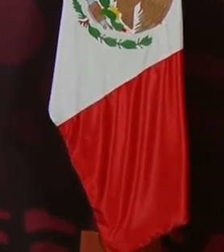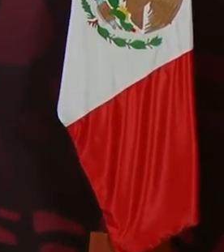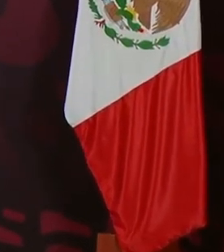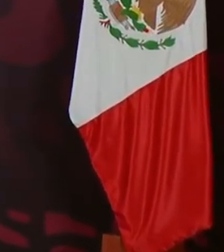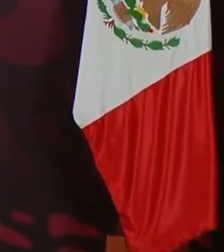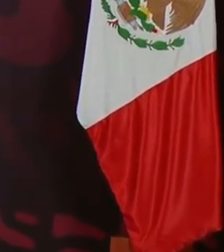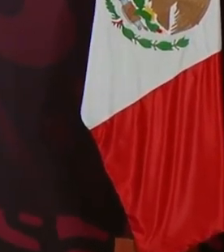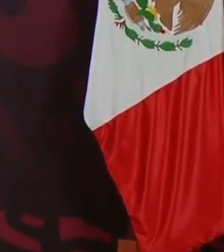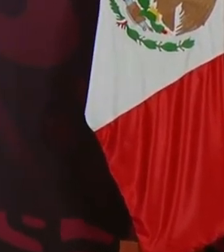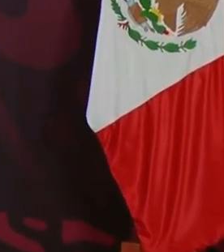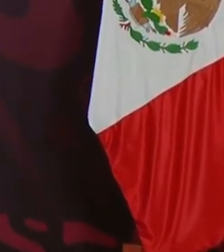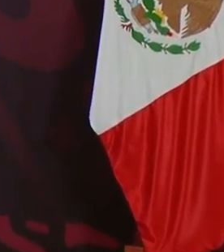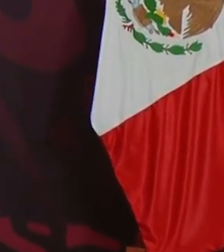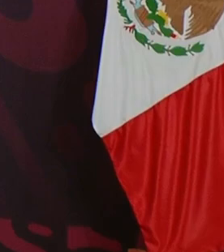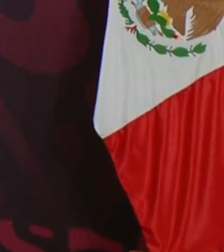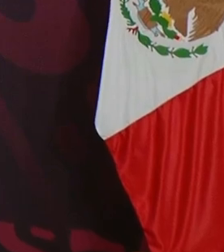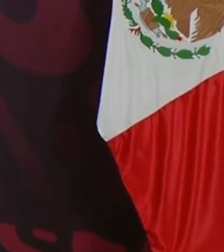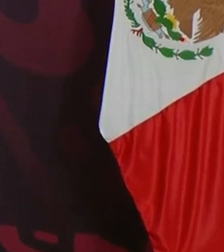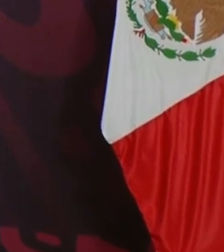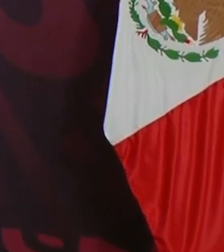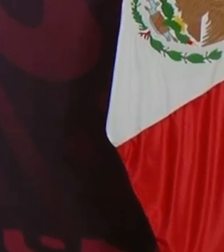incluyente.